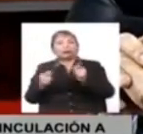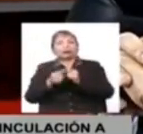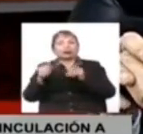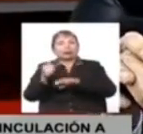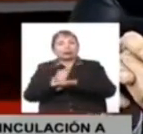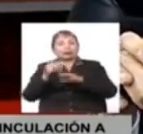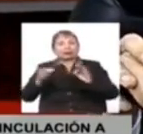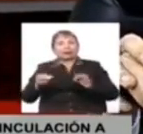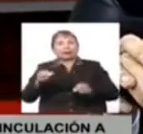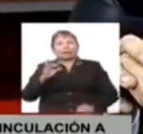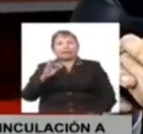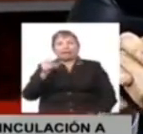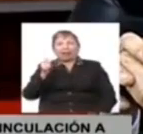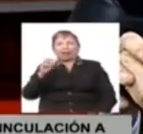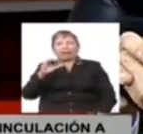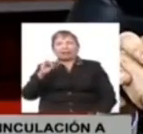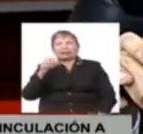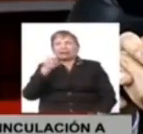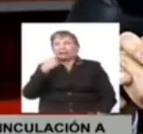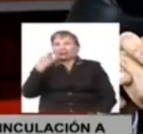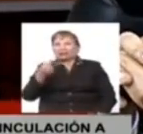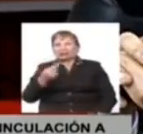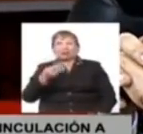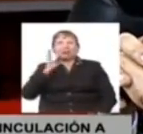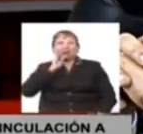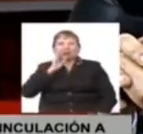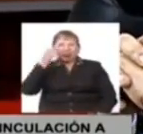doctor César Bazán?